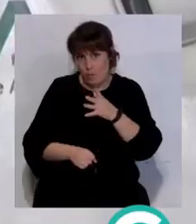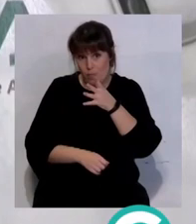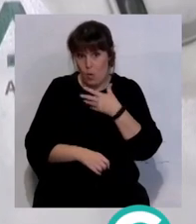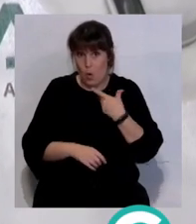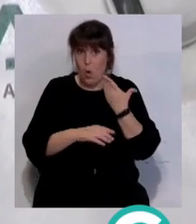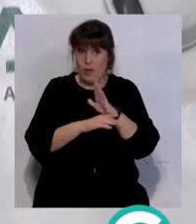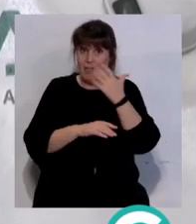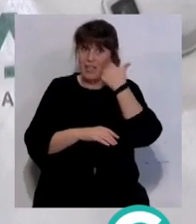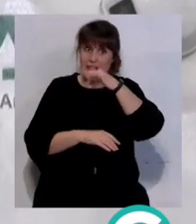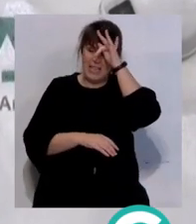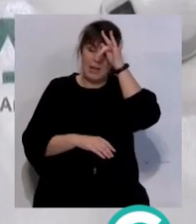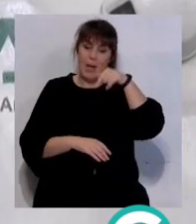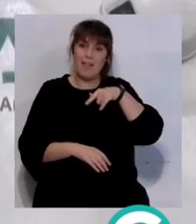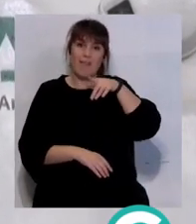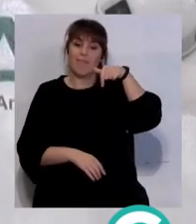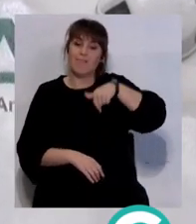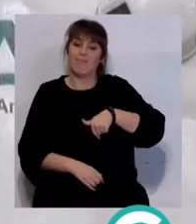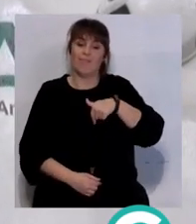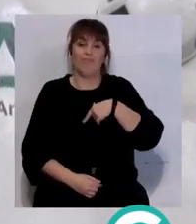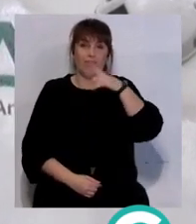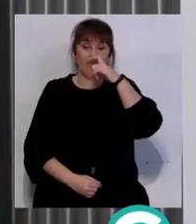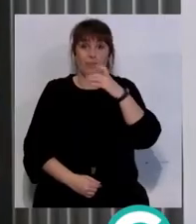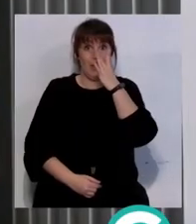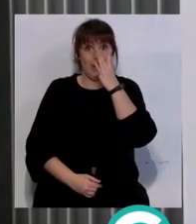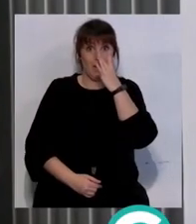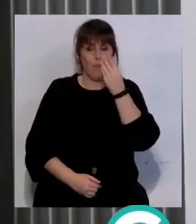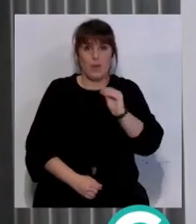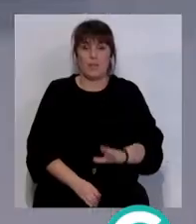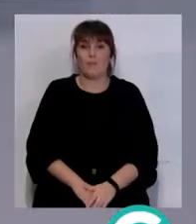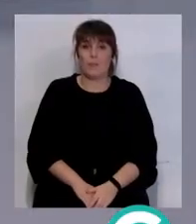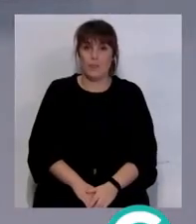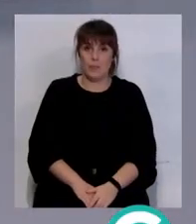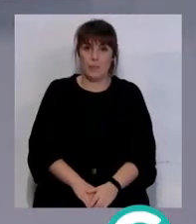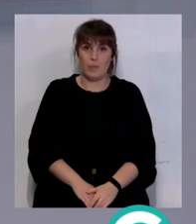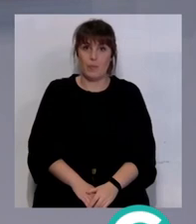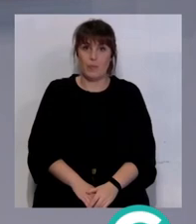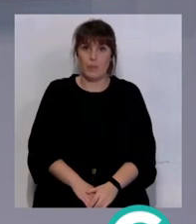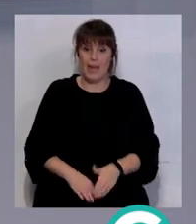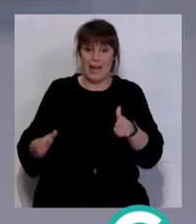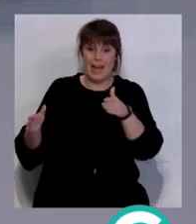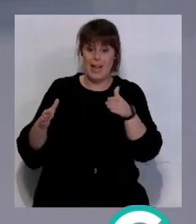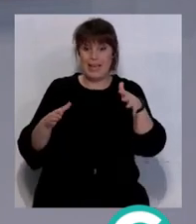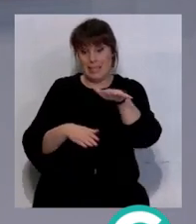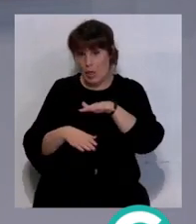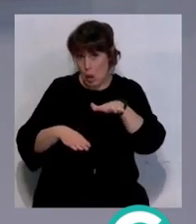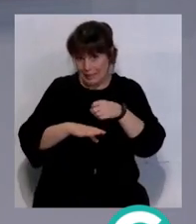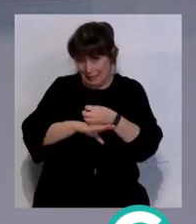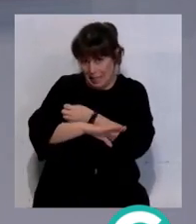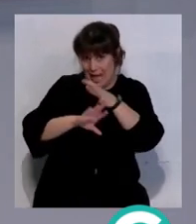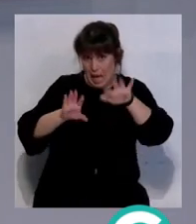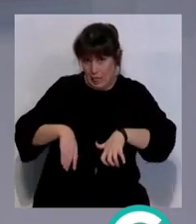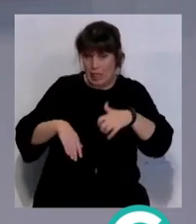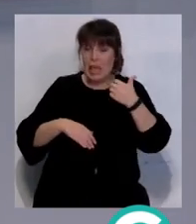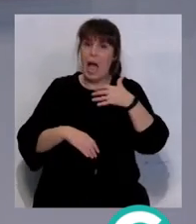de los fines de semana. Y la estación de trenes de Cádiz ha estrenado